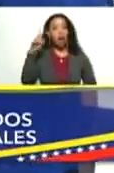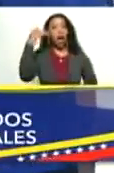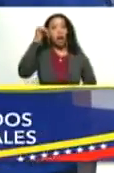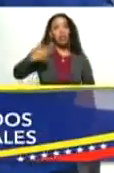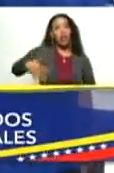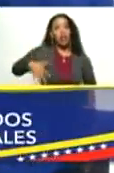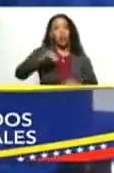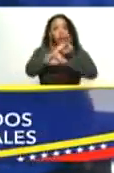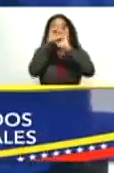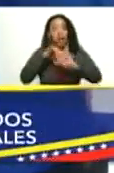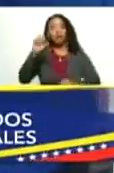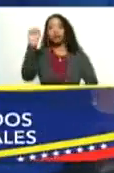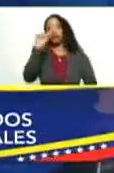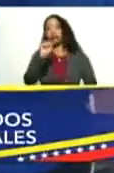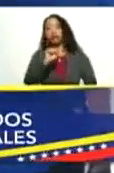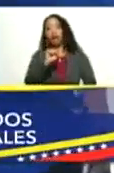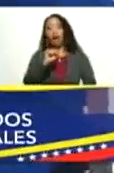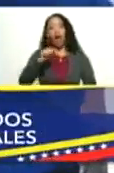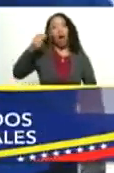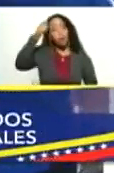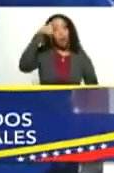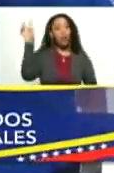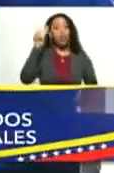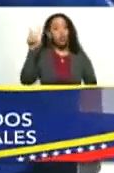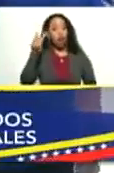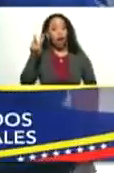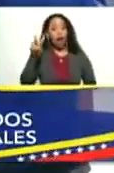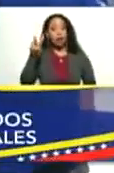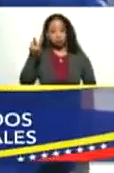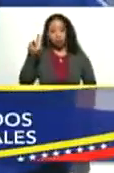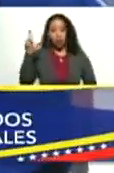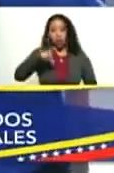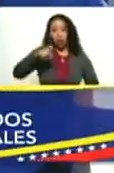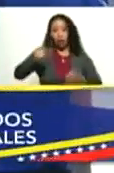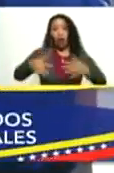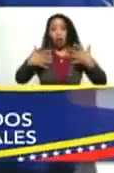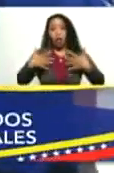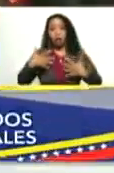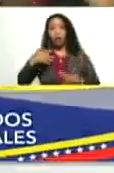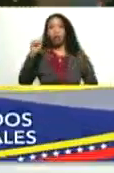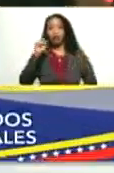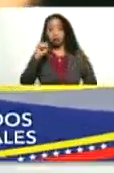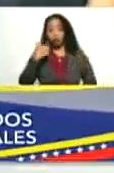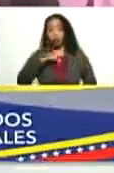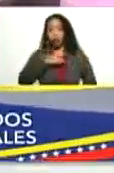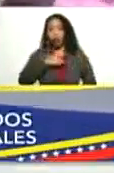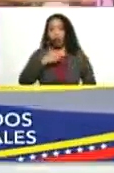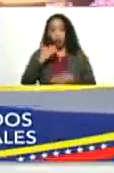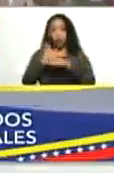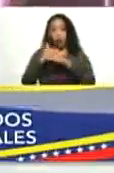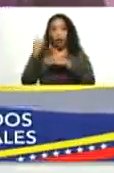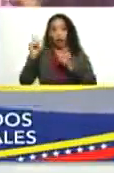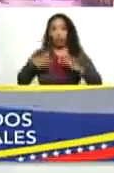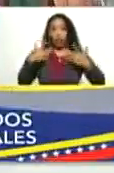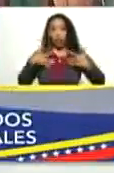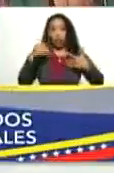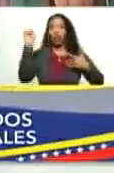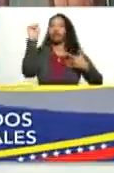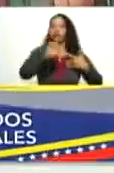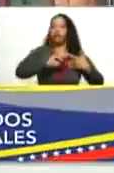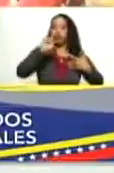la felicidad. El pueblo de Venezuela se merece la alegría. No los merecíamos. Esa es la vida que nos